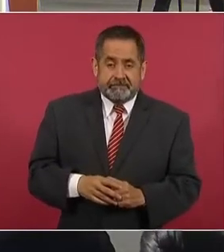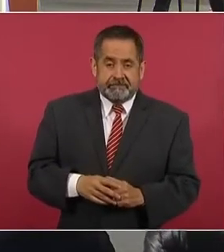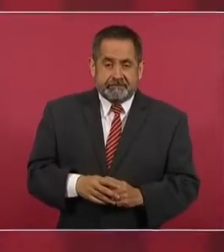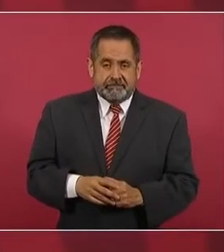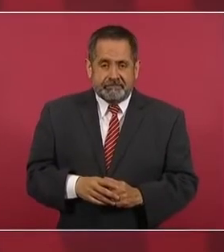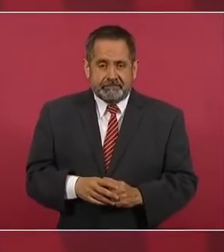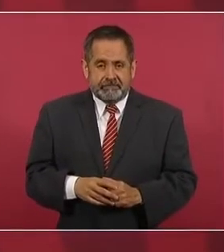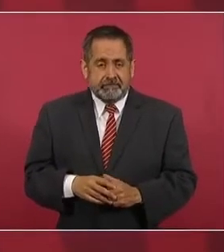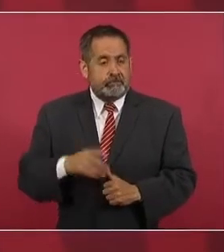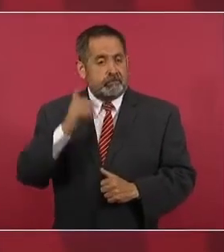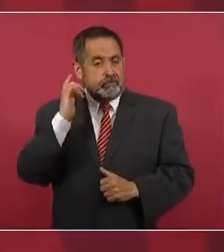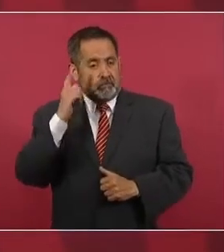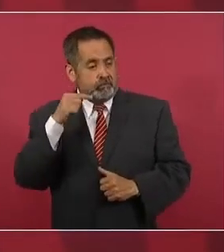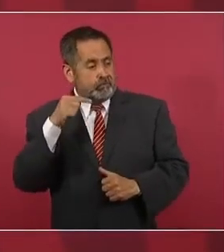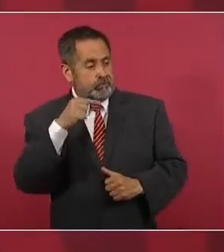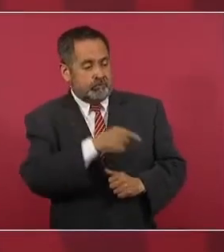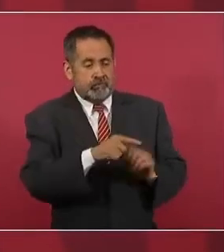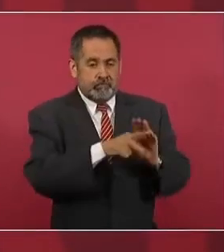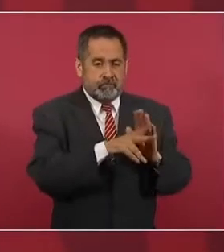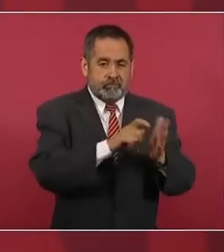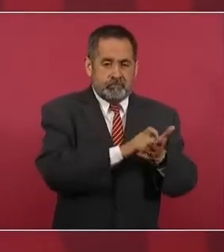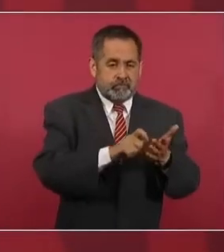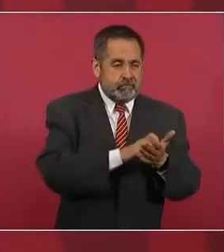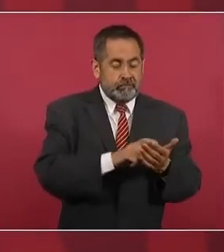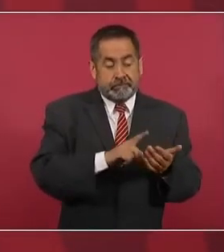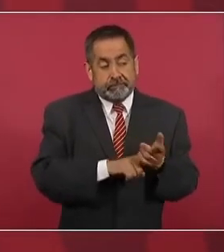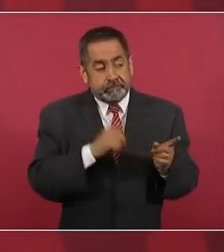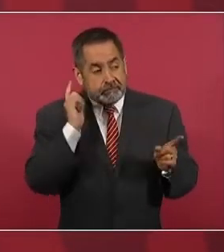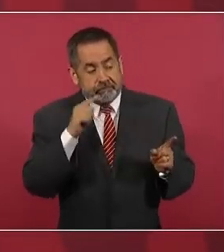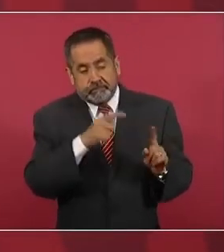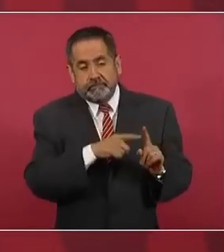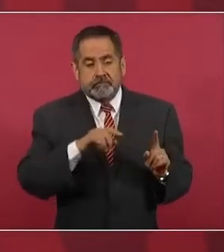ojalá y los del Reforma, Junco,